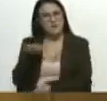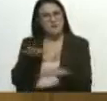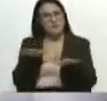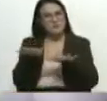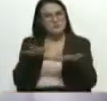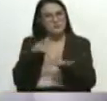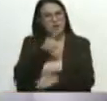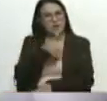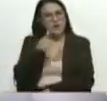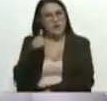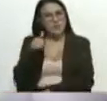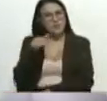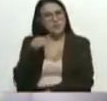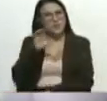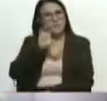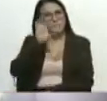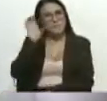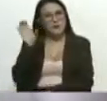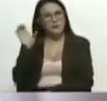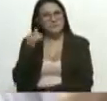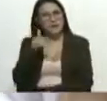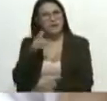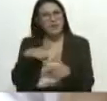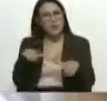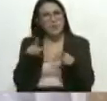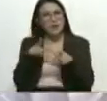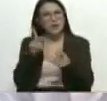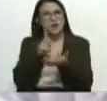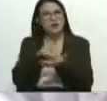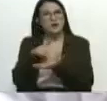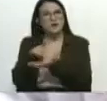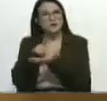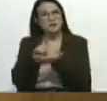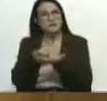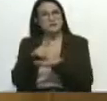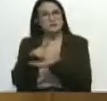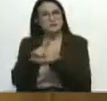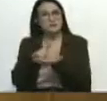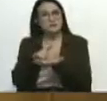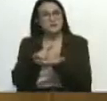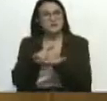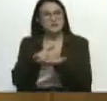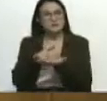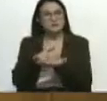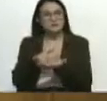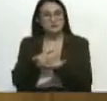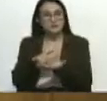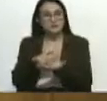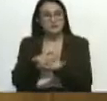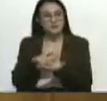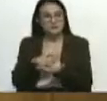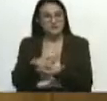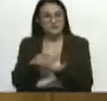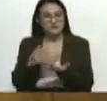movilicemos en cada uno de nuestros países, en cada lugar en que podamos, a la mayor cantidad de personas posible,